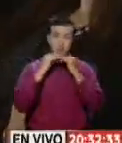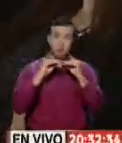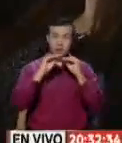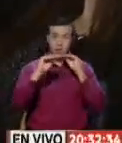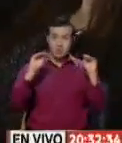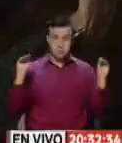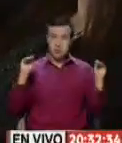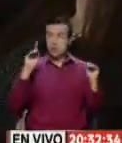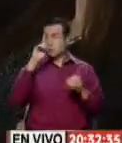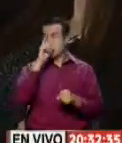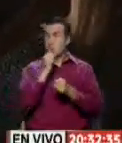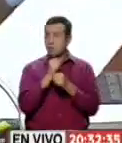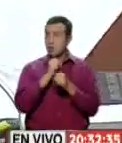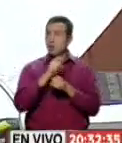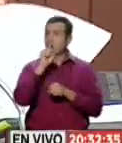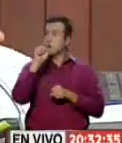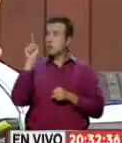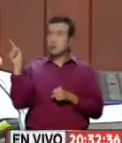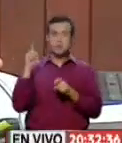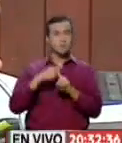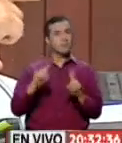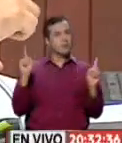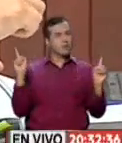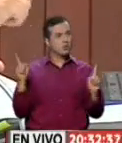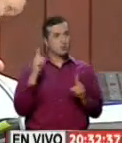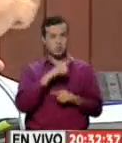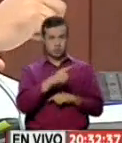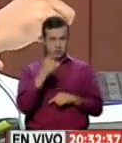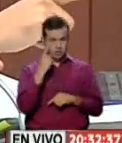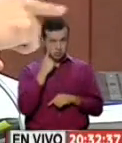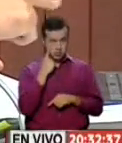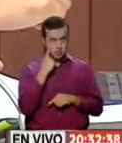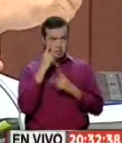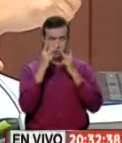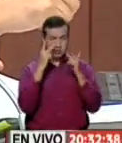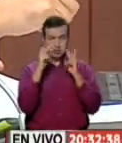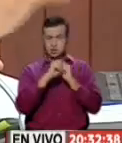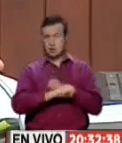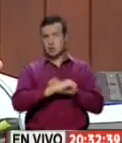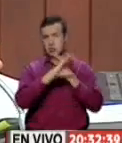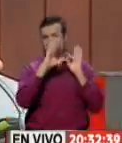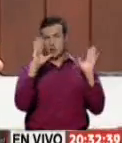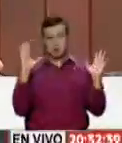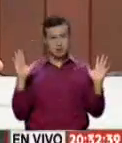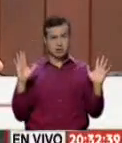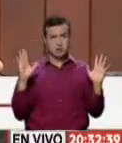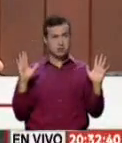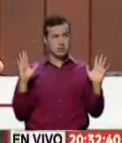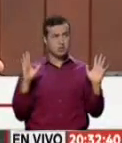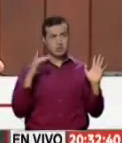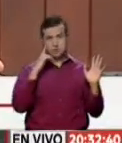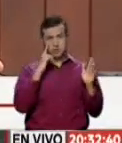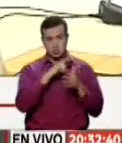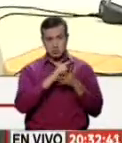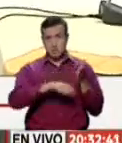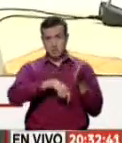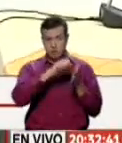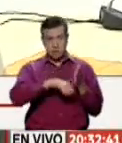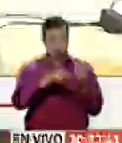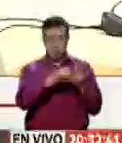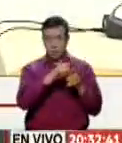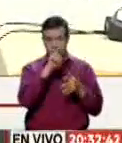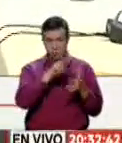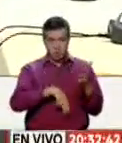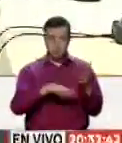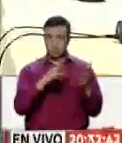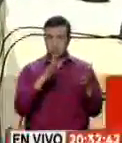en que Alvarado trabaja en territorio. Sin embargo, si ustedes ven a simple vista, ninguna de ellas se parece. Finalmente